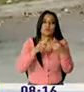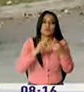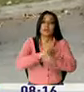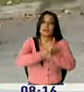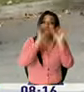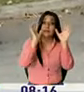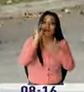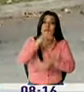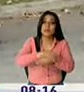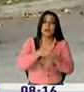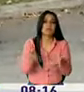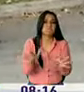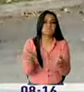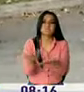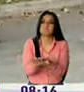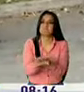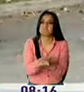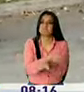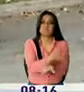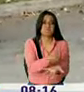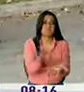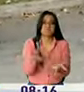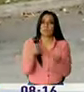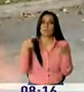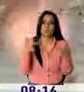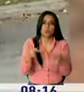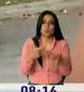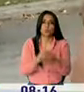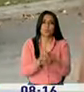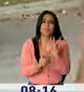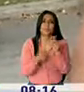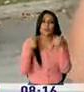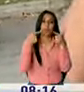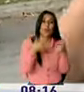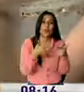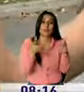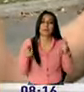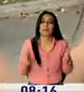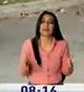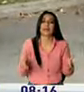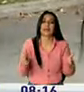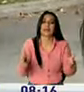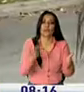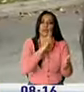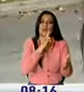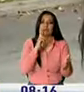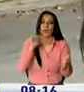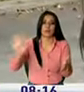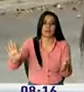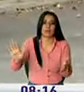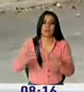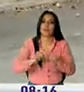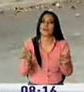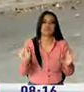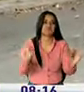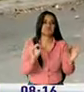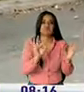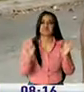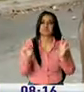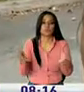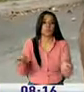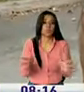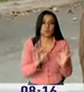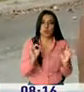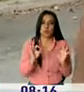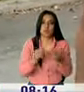mañana pasa desolado. Hay los cuidadores por el restaurante que tenemos acá, pero de ahí no hay nada más. O sea, y a